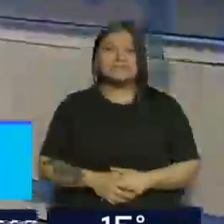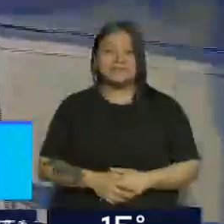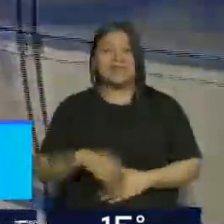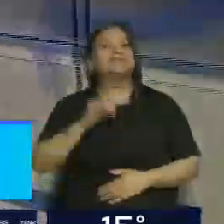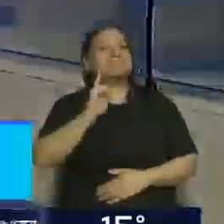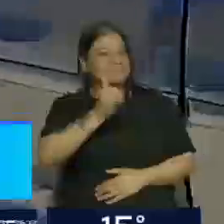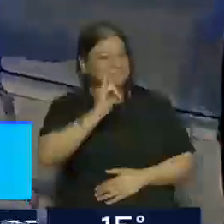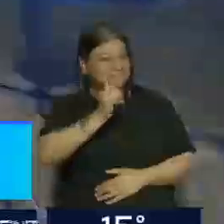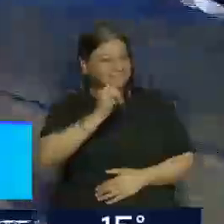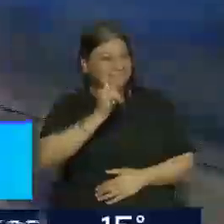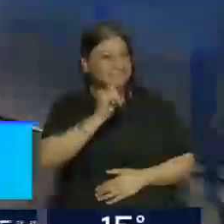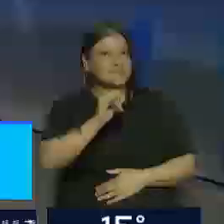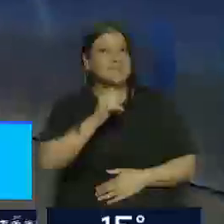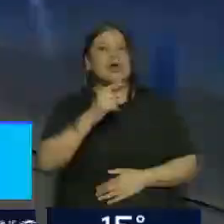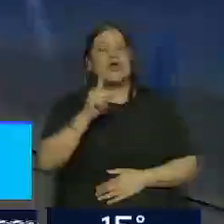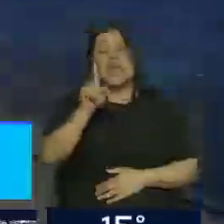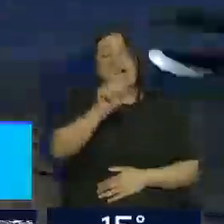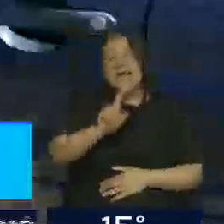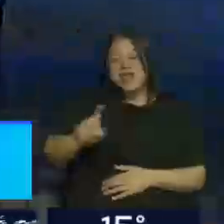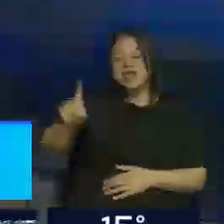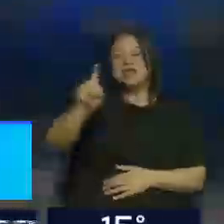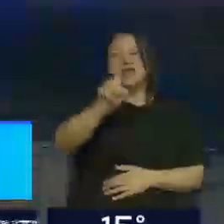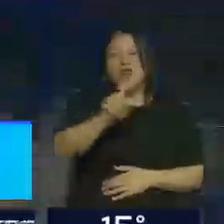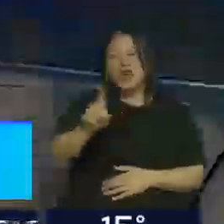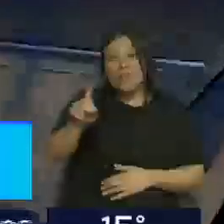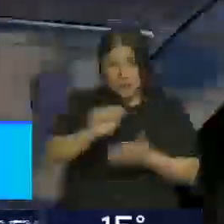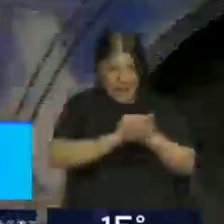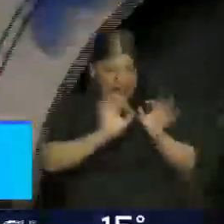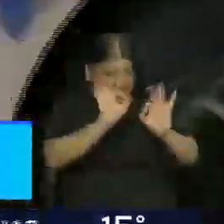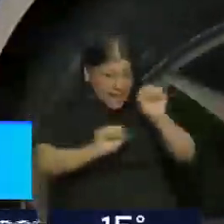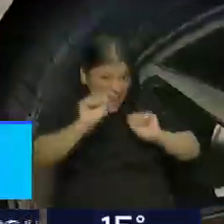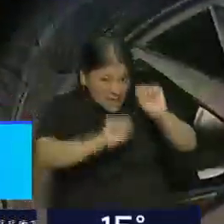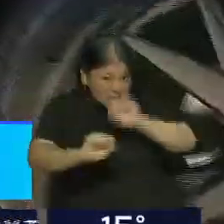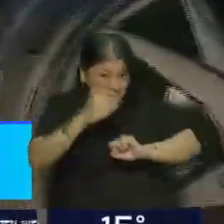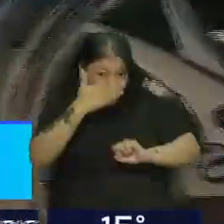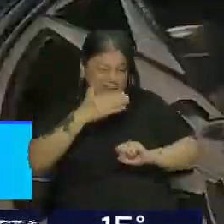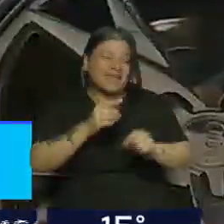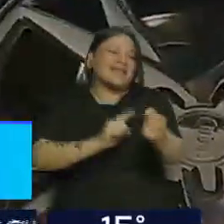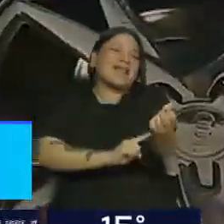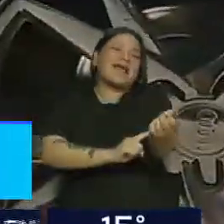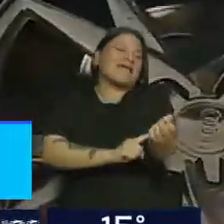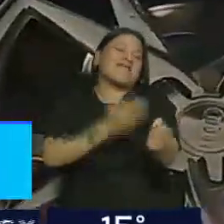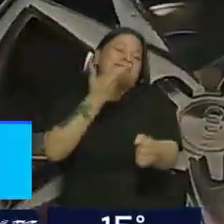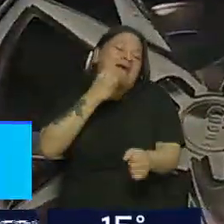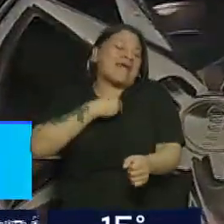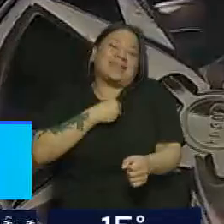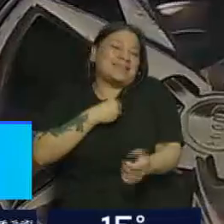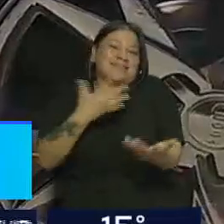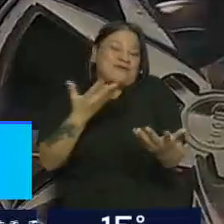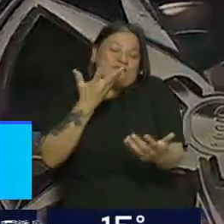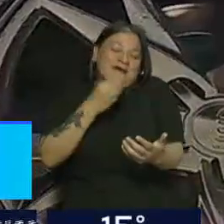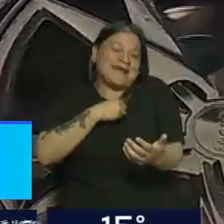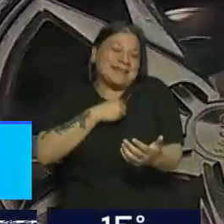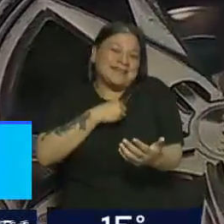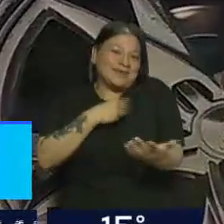Sí, sí, le han puesto con un aerosol. Ah, pero sale. Lepra. Bueno, son los fanáticos, fanáticos, ¿no? Sí, totales.